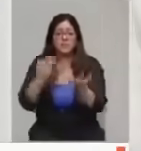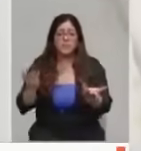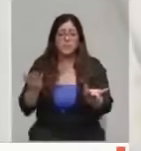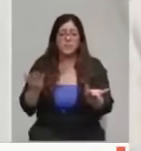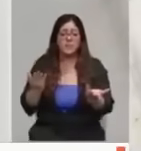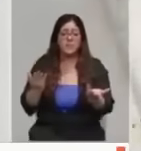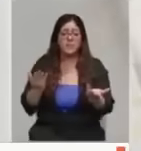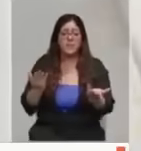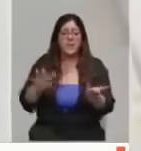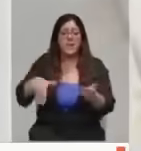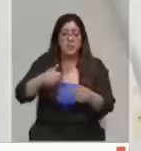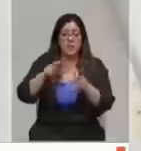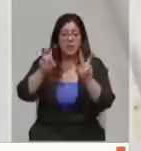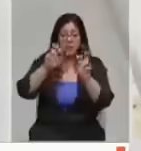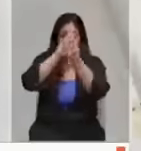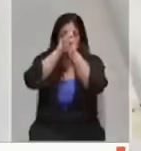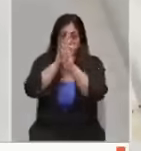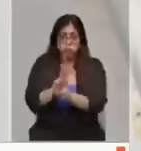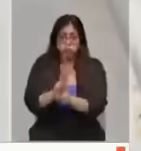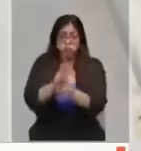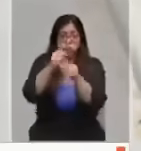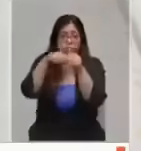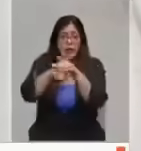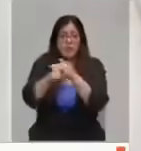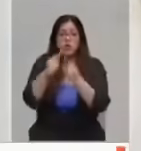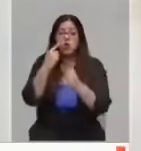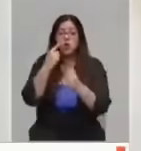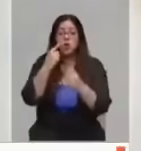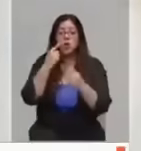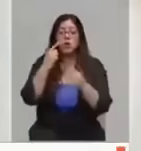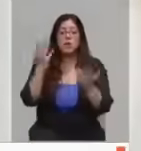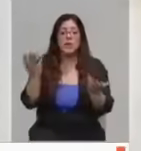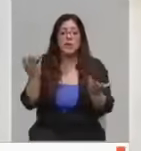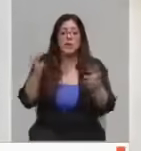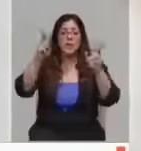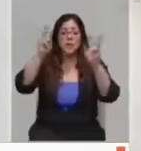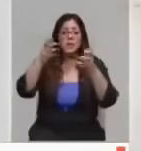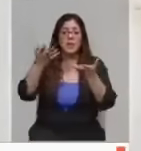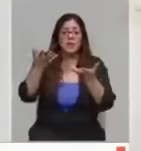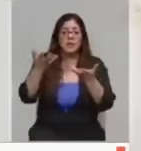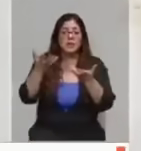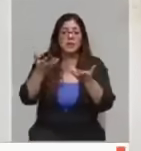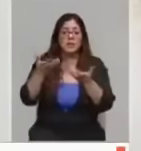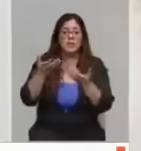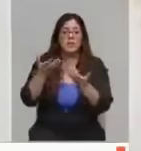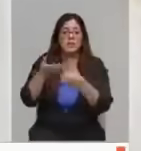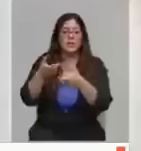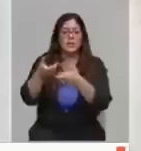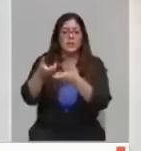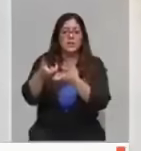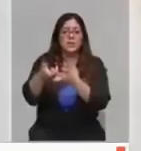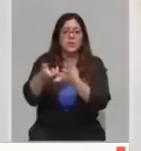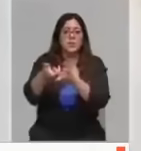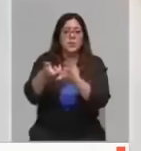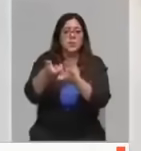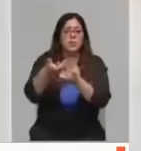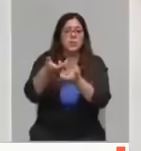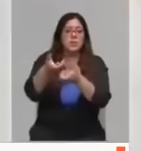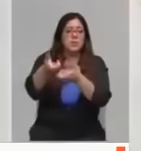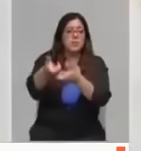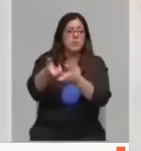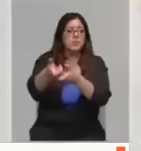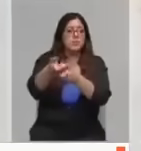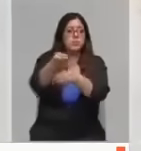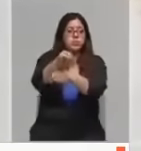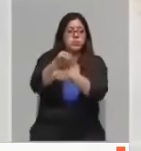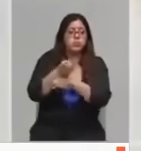después de los honores que se le rinde adentro, que recuerden son los cañonazos, después de estos honores... La familia quiere un